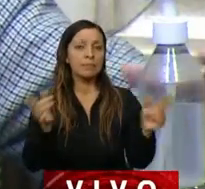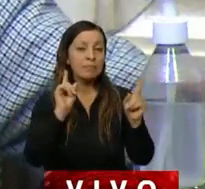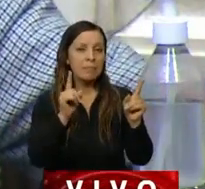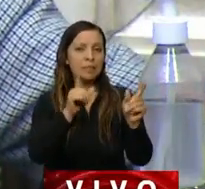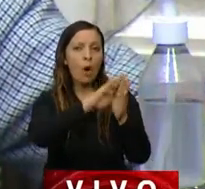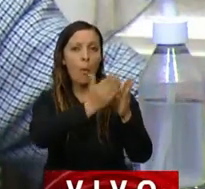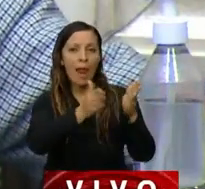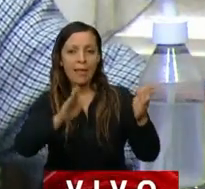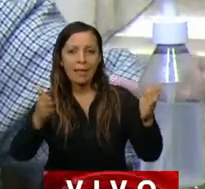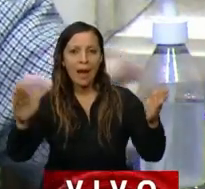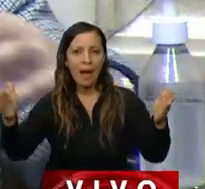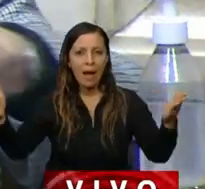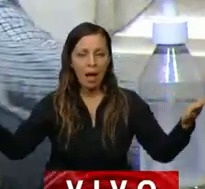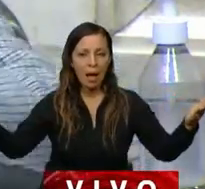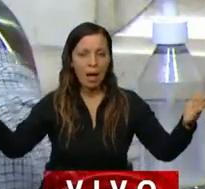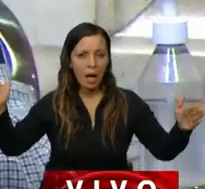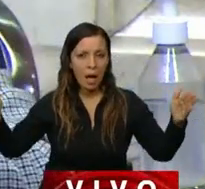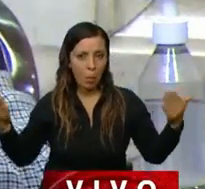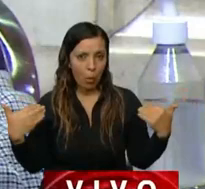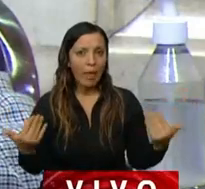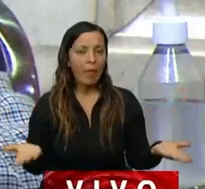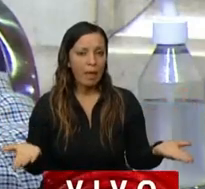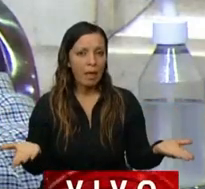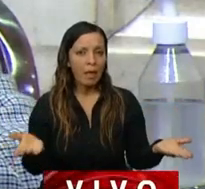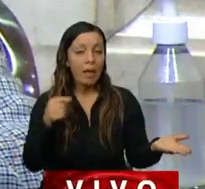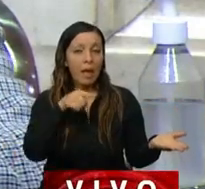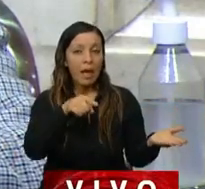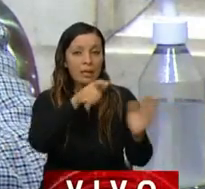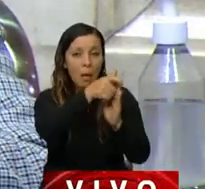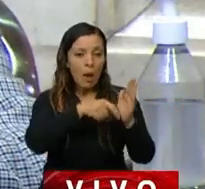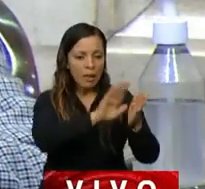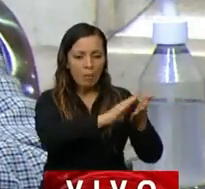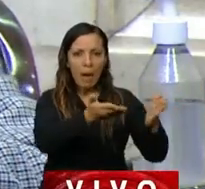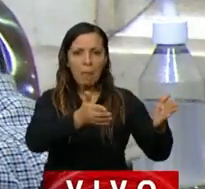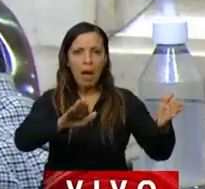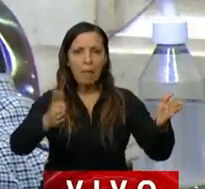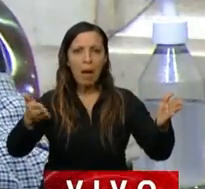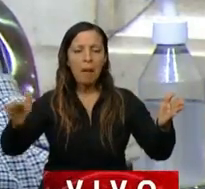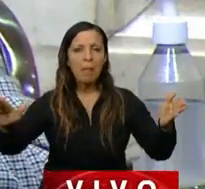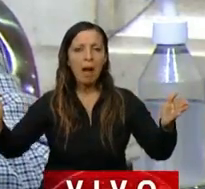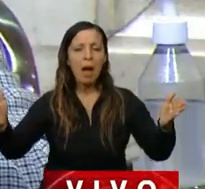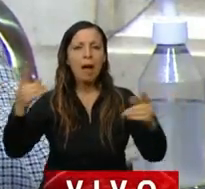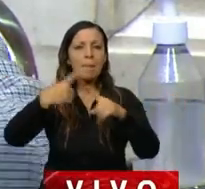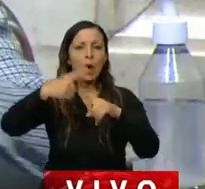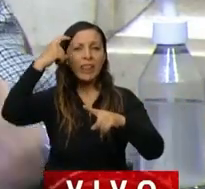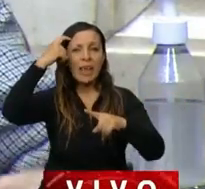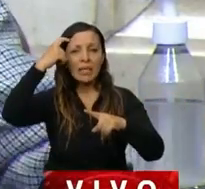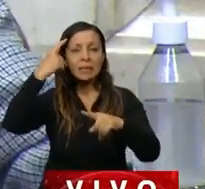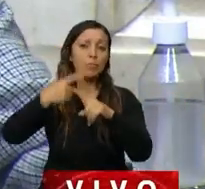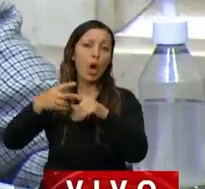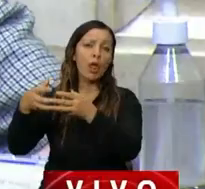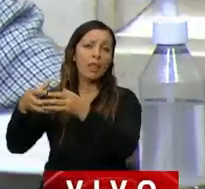sábana horizontal. Y esa boleta sábana horizontal multiplicada por 10 son 10